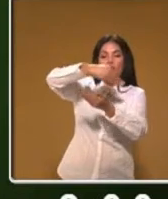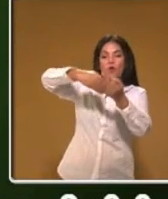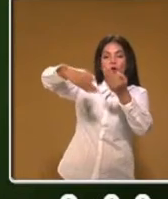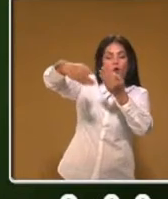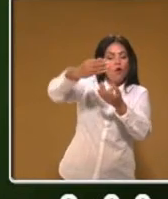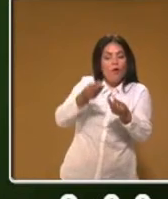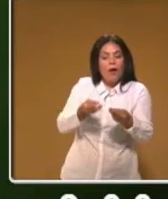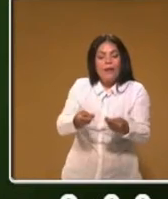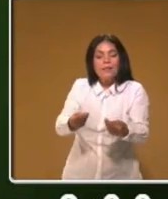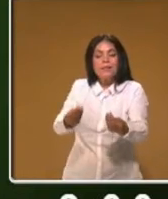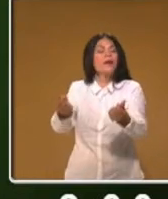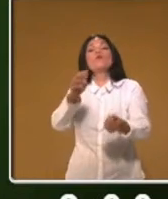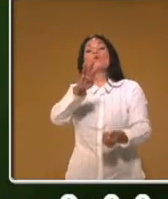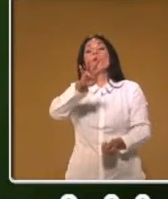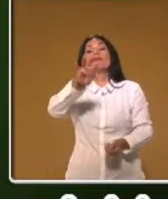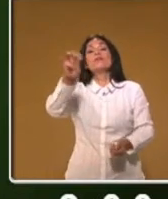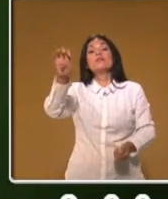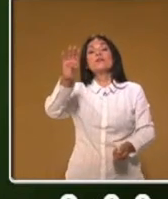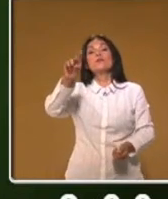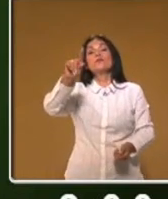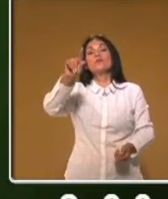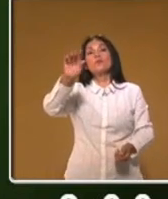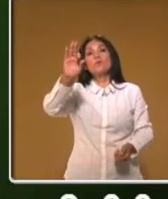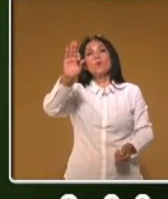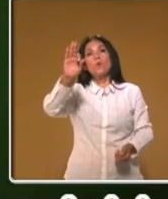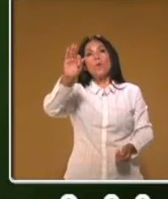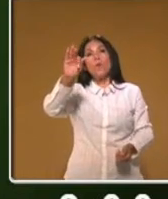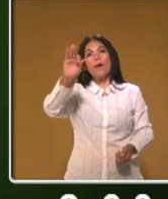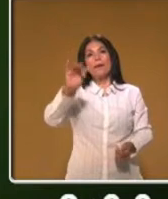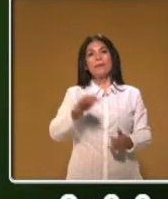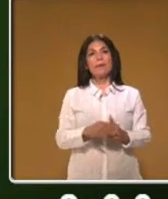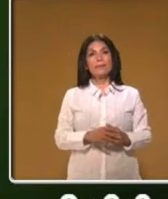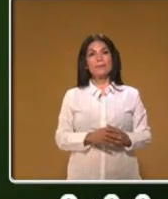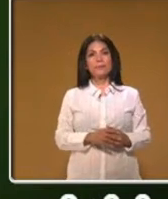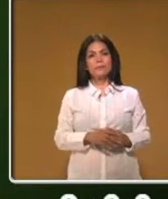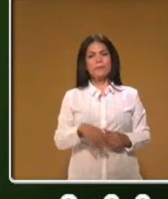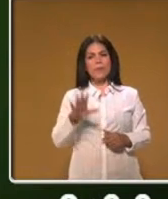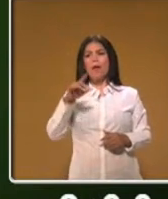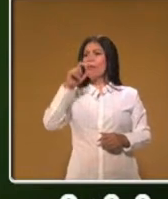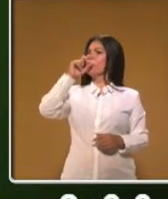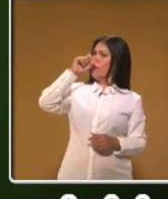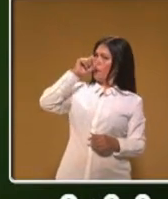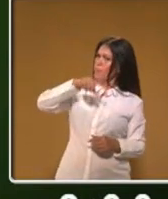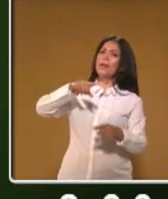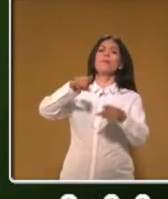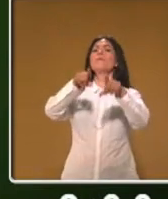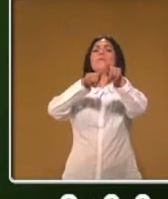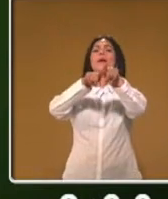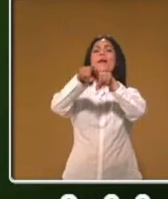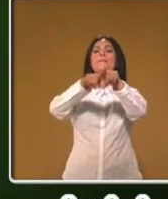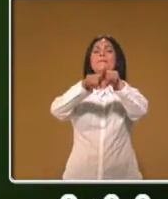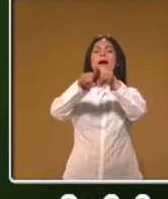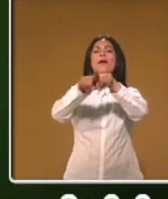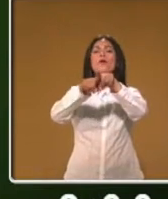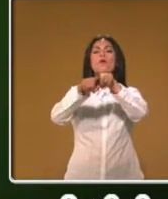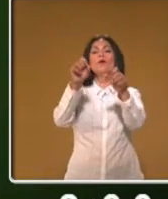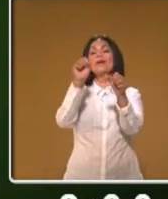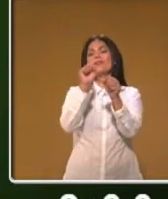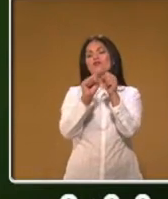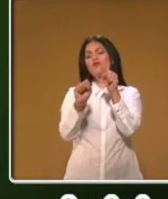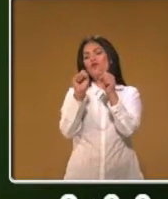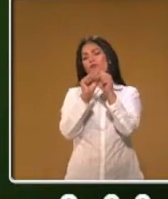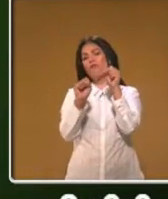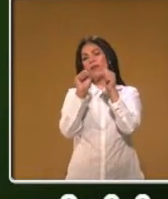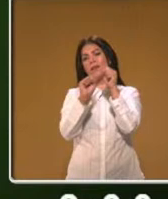parte del problema dice: mi hermano y mi sobrino fueron el domingo al mismo cine, comprando 2 boletos y 3